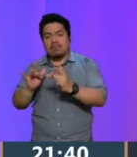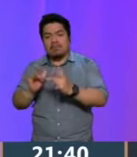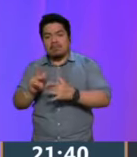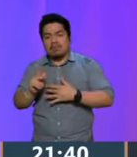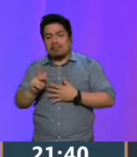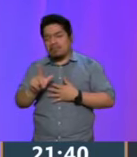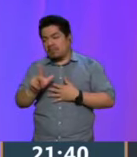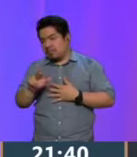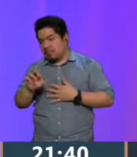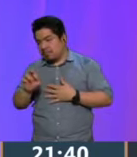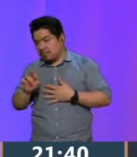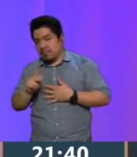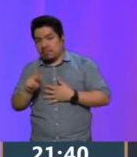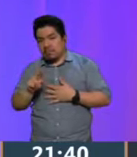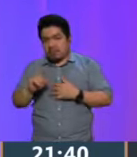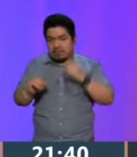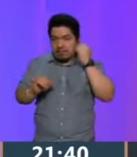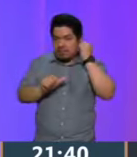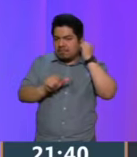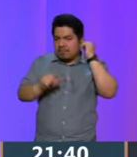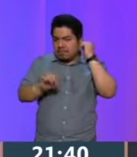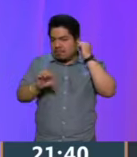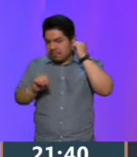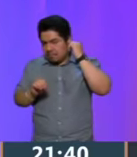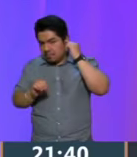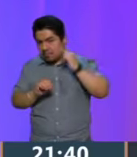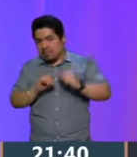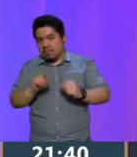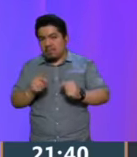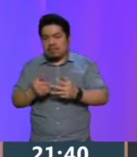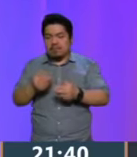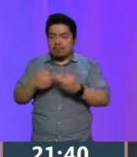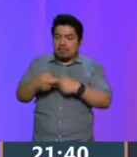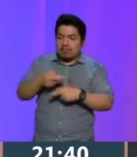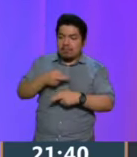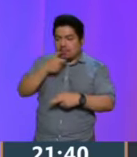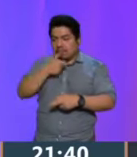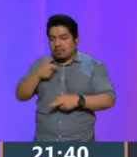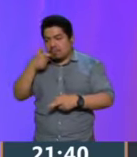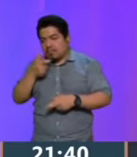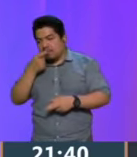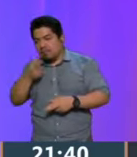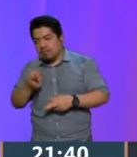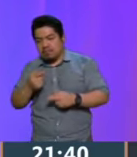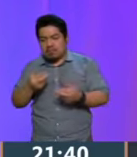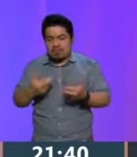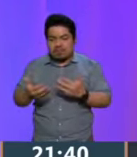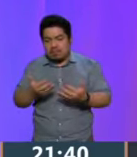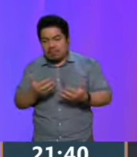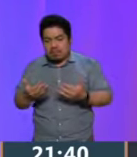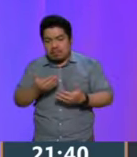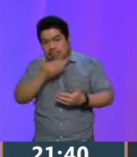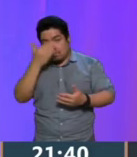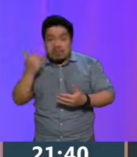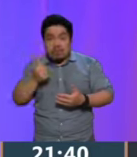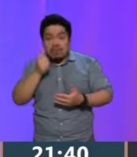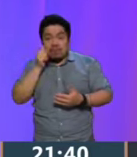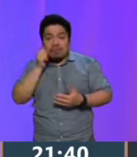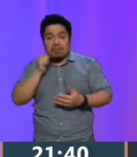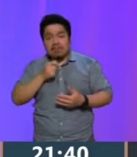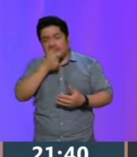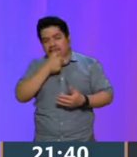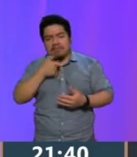a la presidencia del PRI, y Alito dijo que lo hacía y después echó para atrás Máynez. Entonces, pues a mí me deja un poco que pensar, que yo creo que Máynez